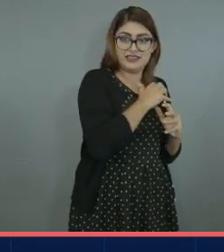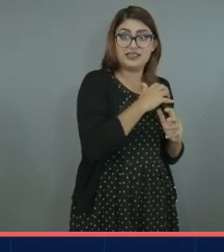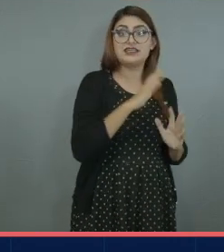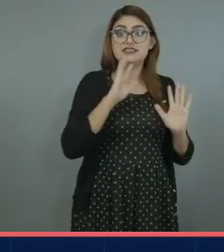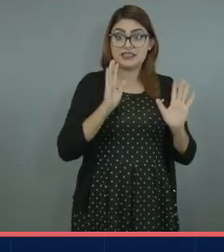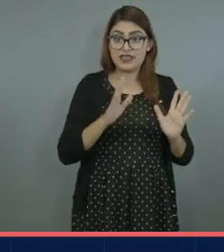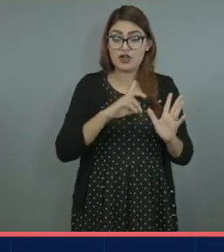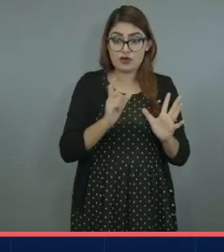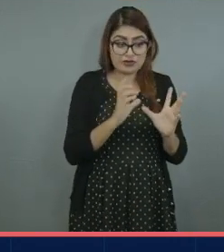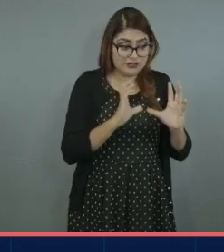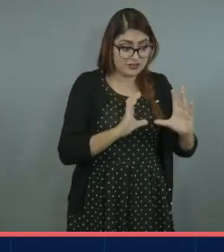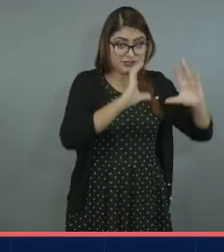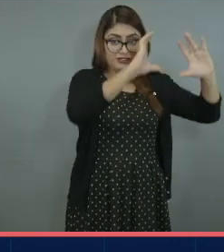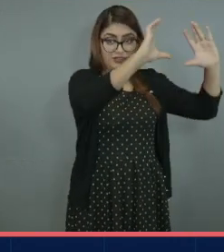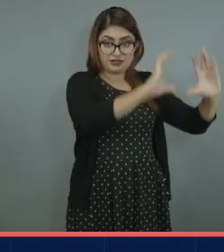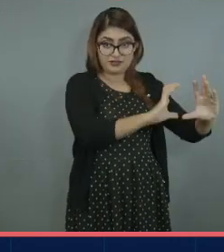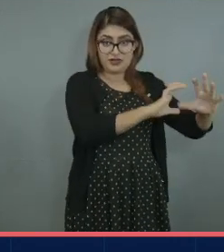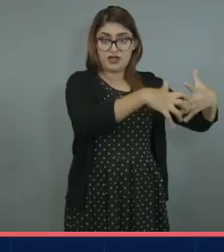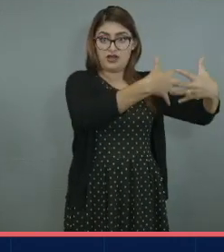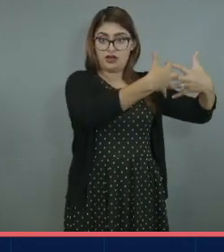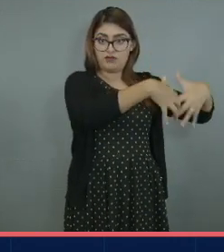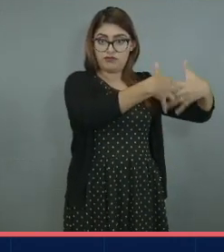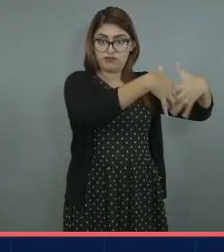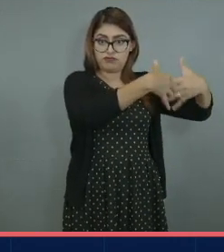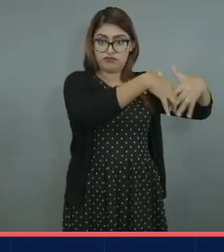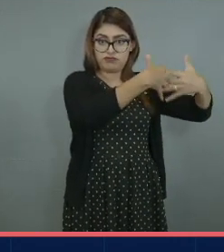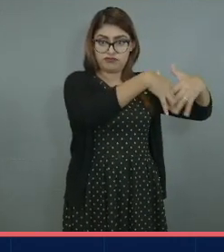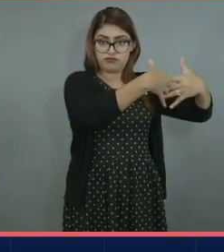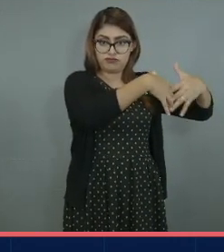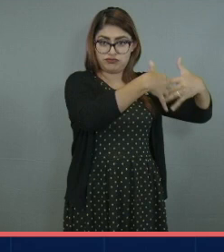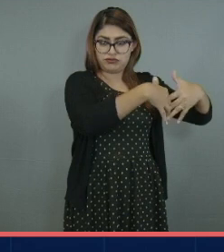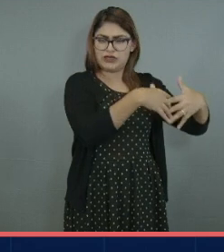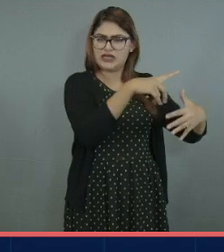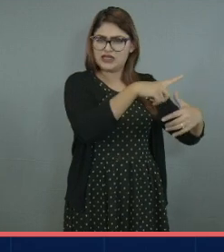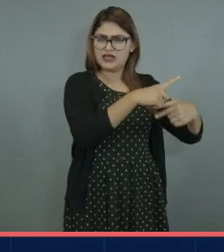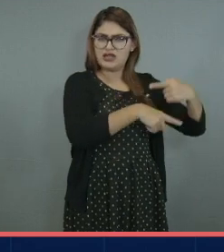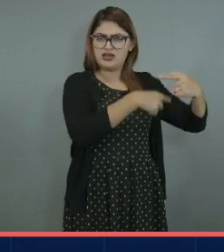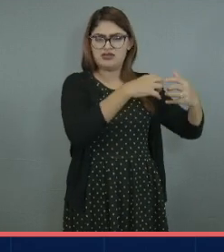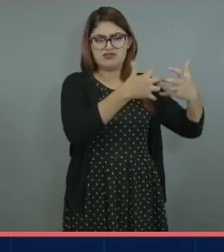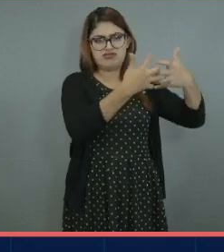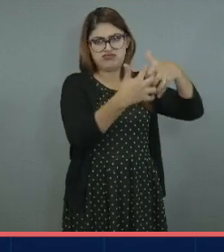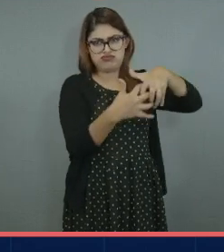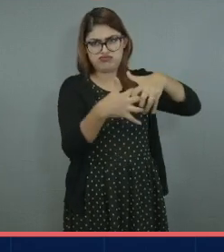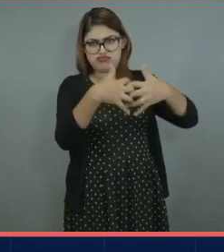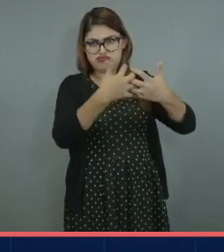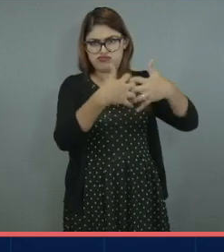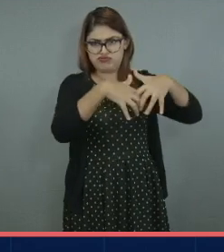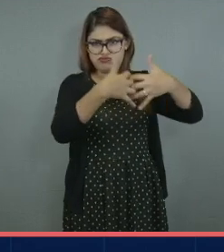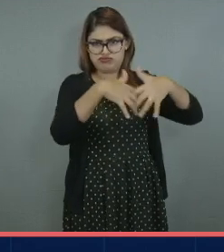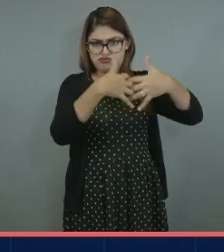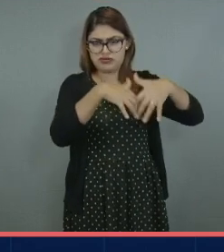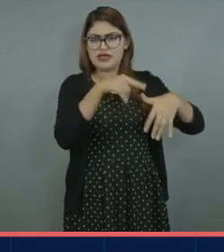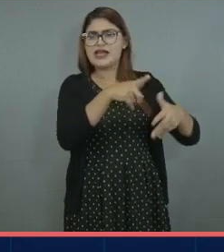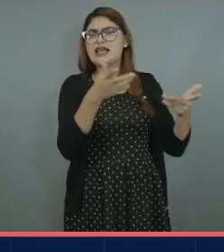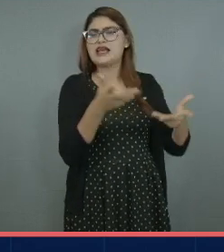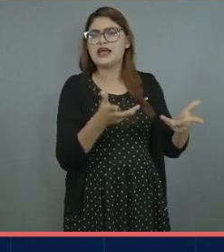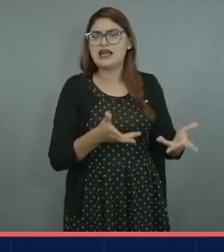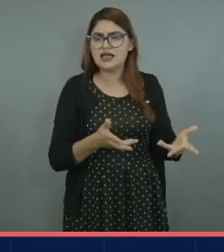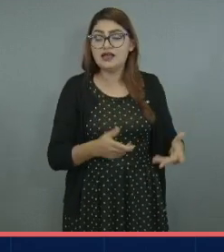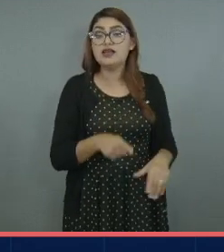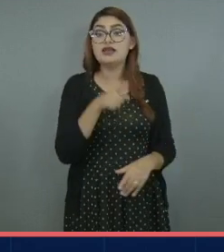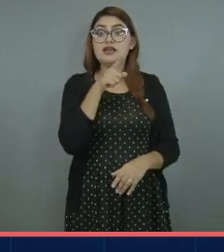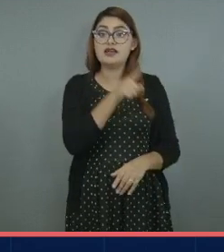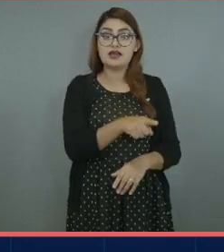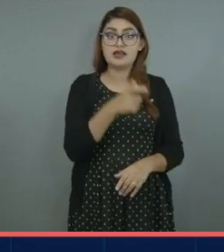una fábrica llamada Mercado Bursátil. Esta fábrica lo que hace es que invierte